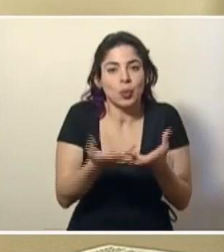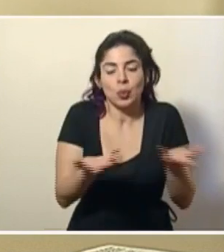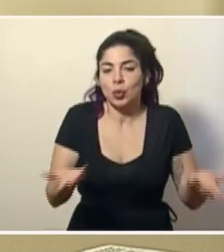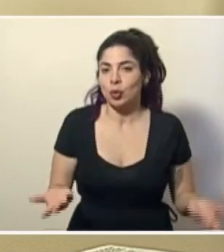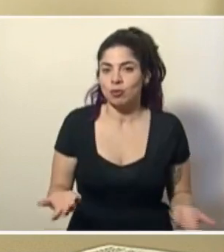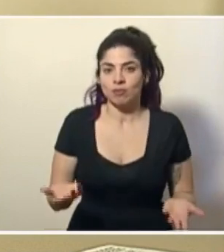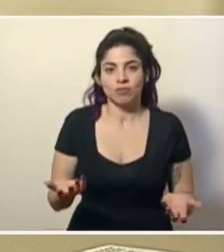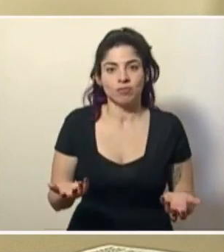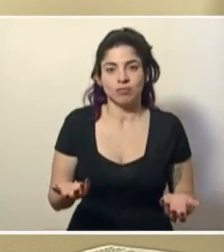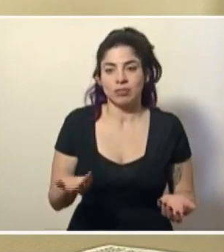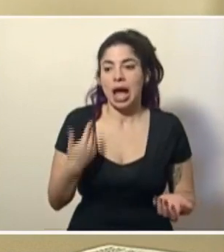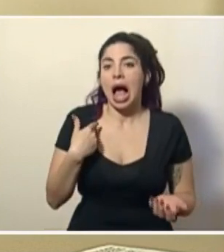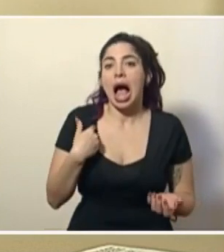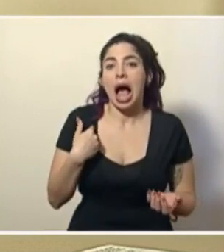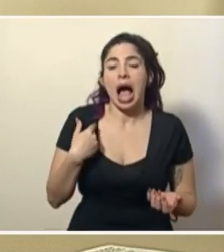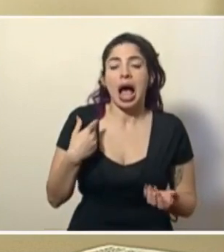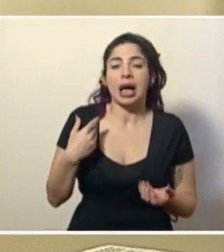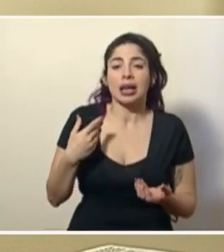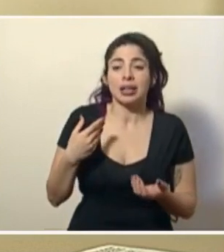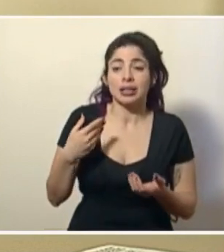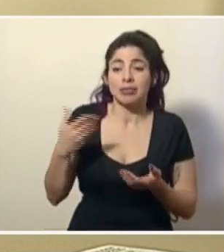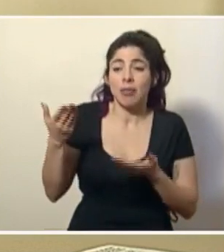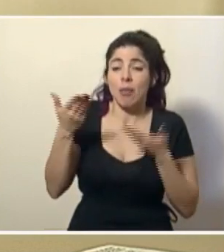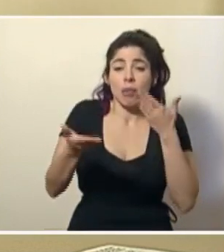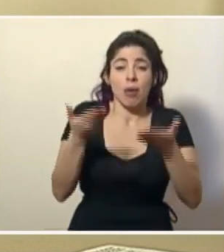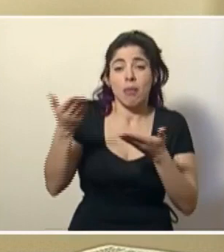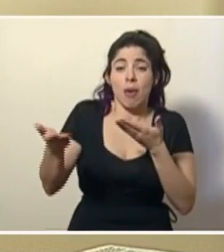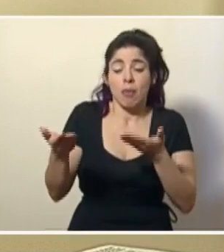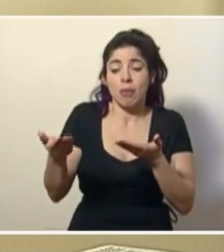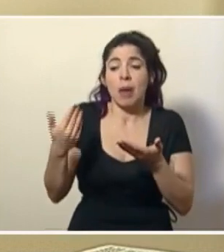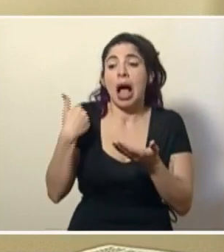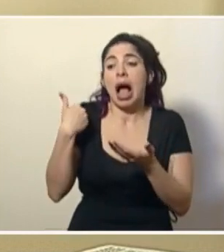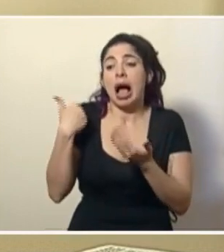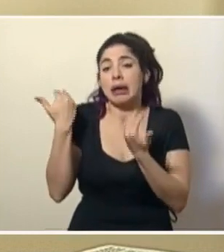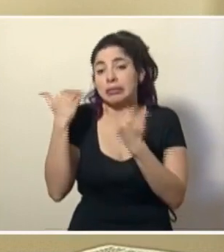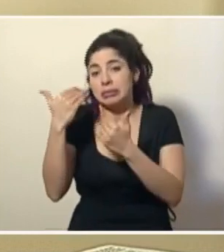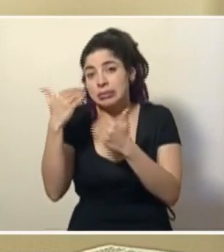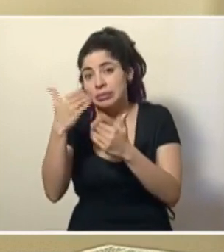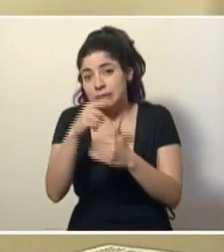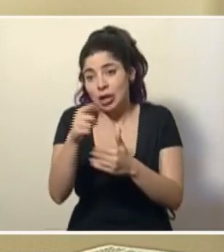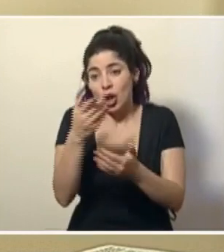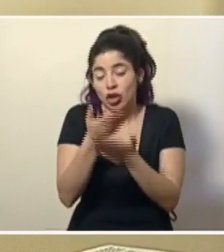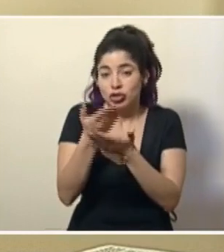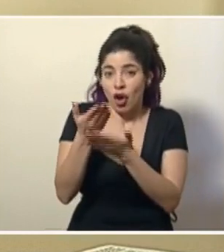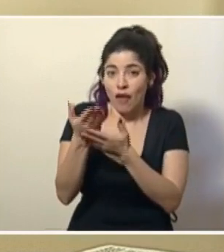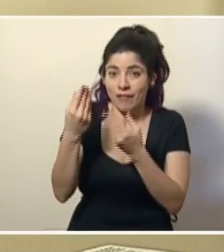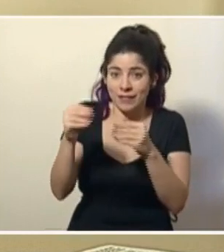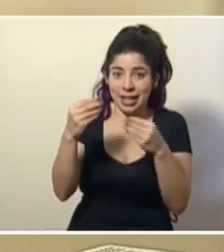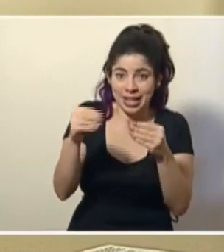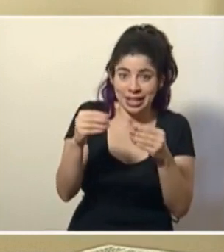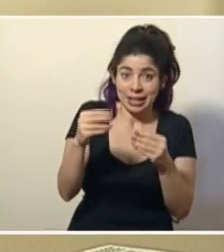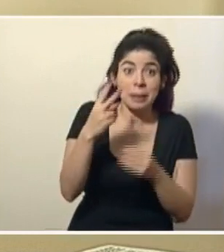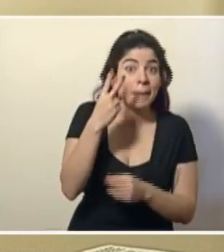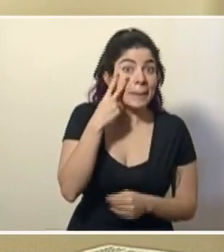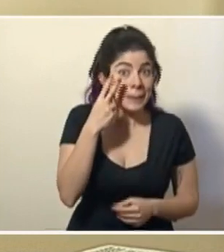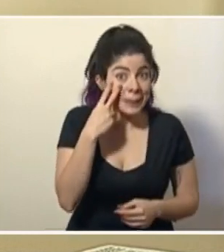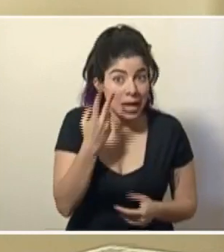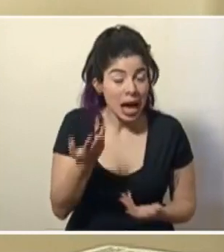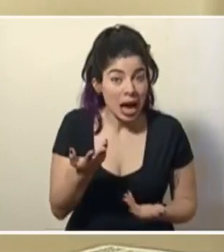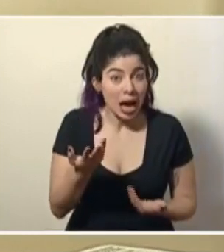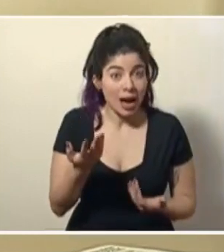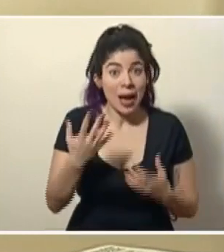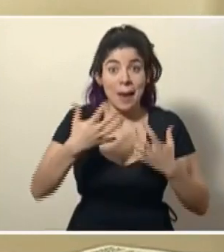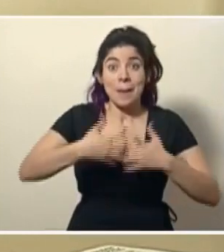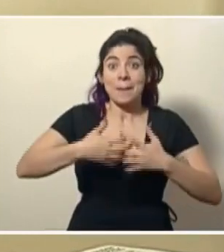donde tenemos este flujo de oferentes, estas limitantes con los oferentes. Vea cómo estamos con